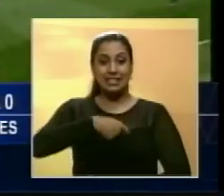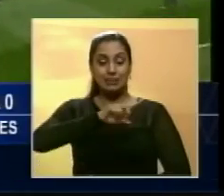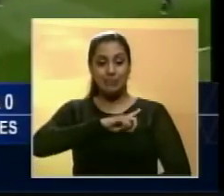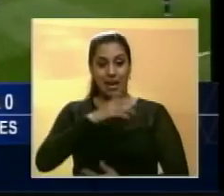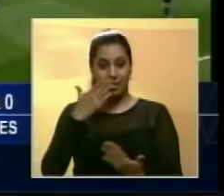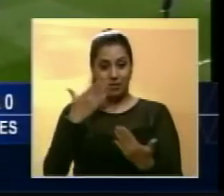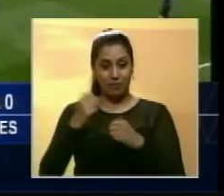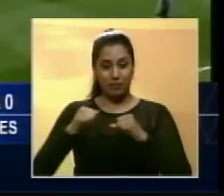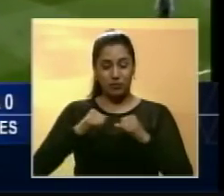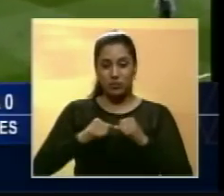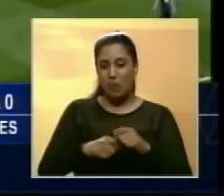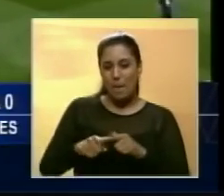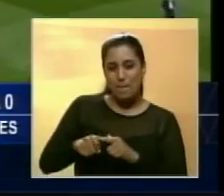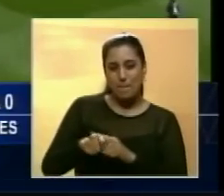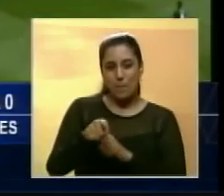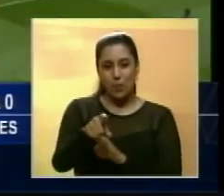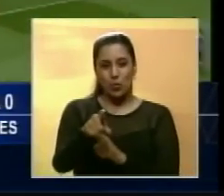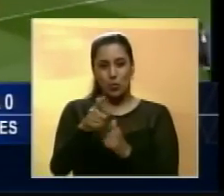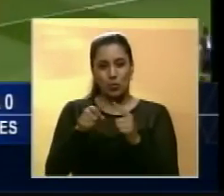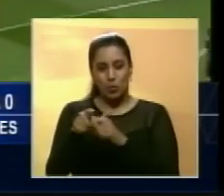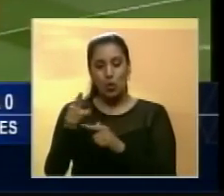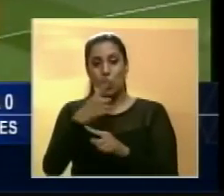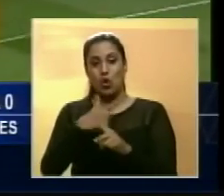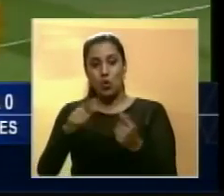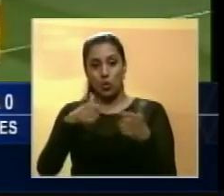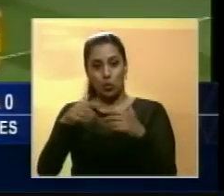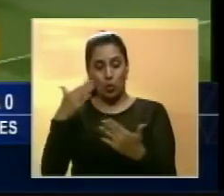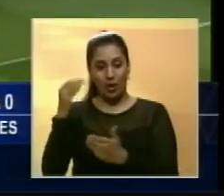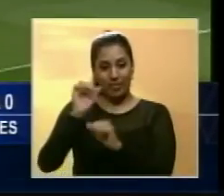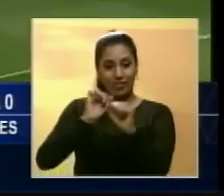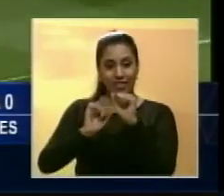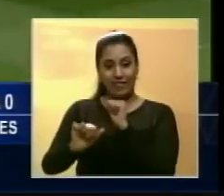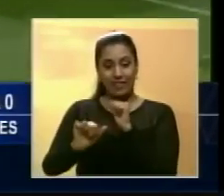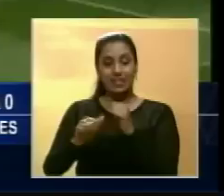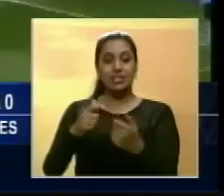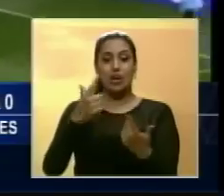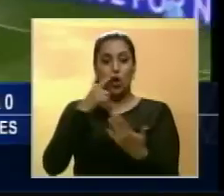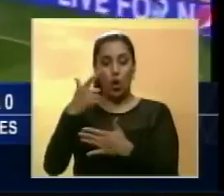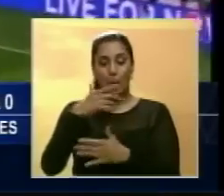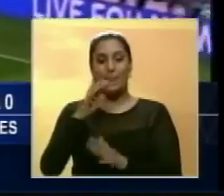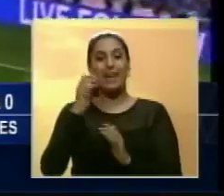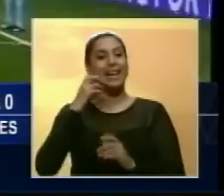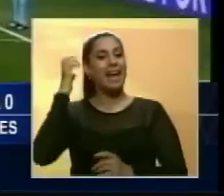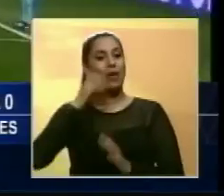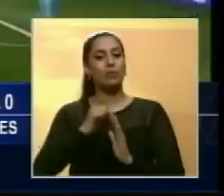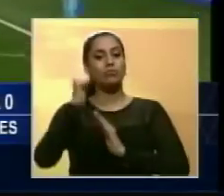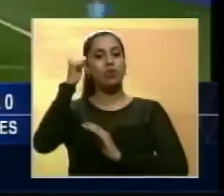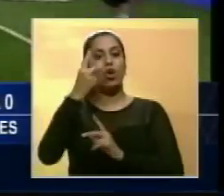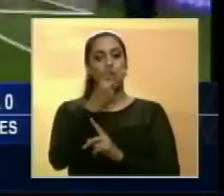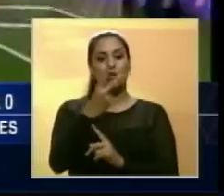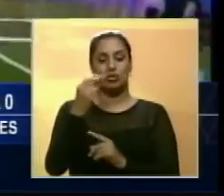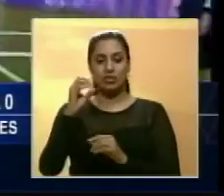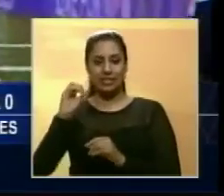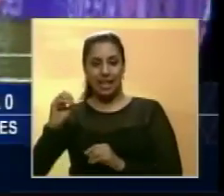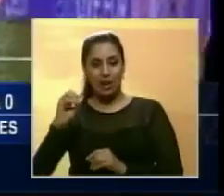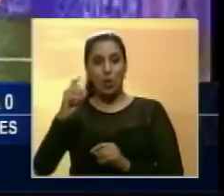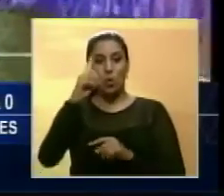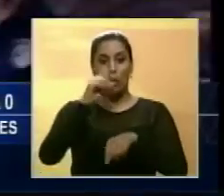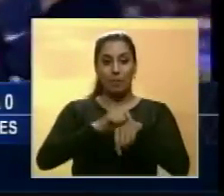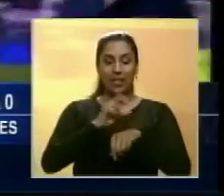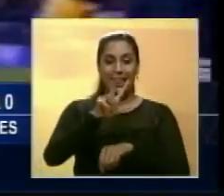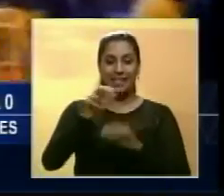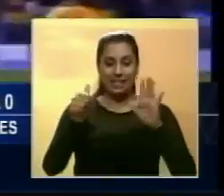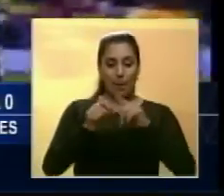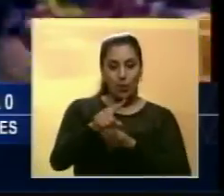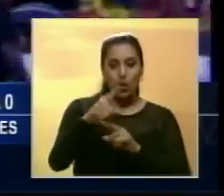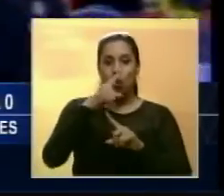el Atlético remontó la eliminatoria y eliminó al campeón defensor. Antoine Griezmann fue el héroe del partido con par de tantos. Uno en el minuto 36 y